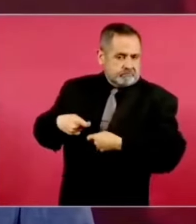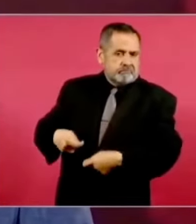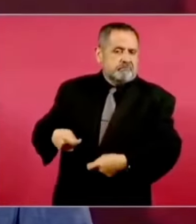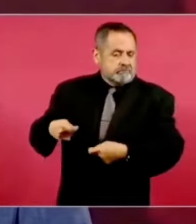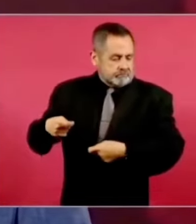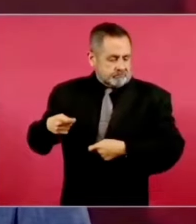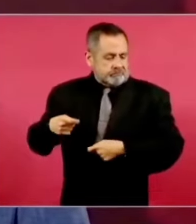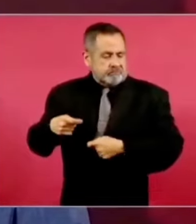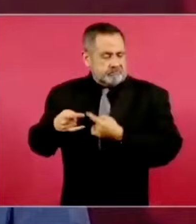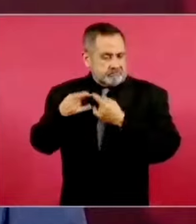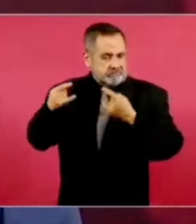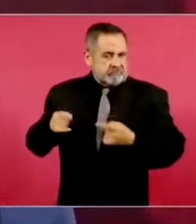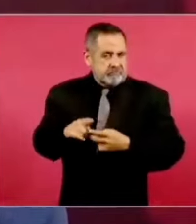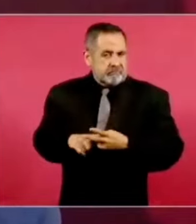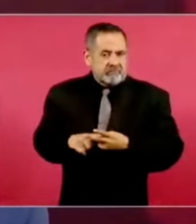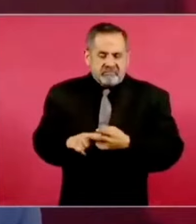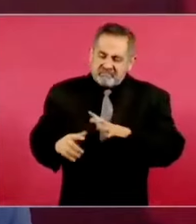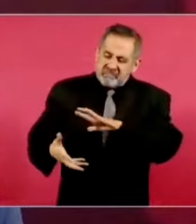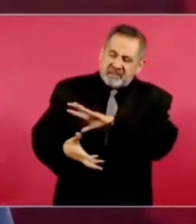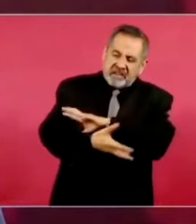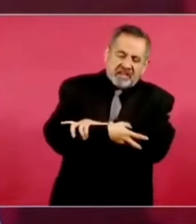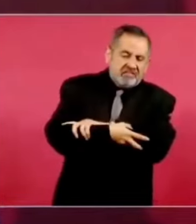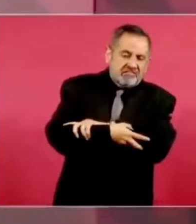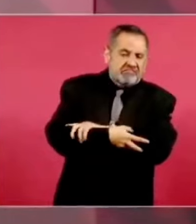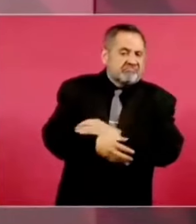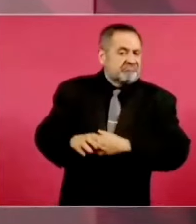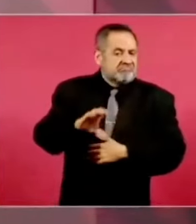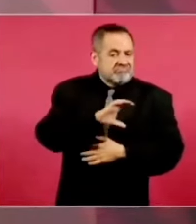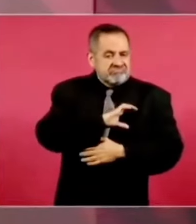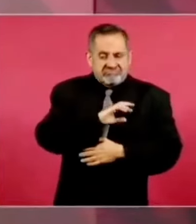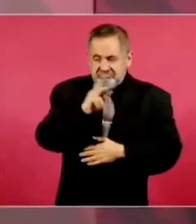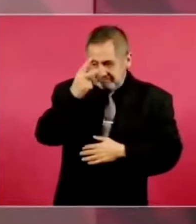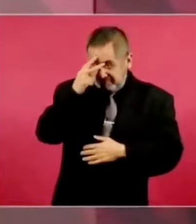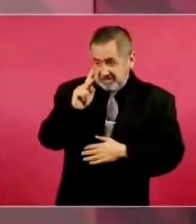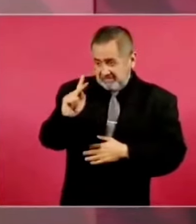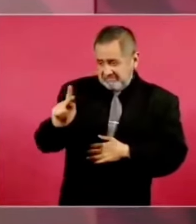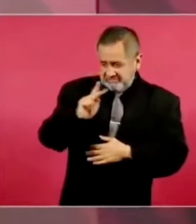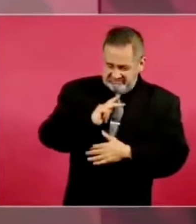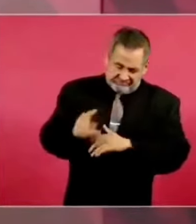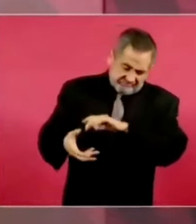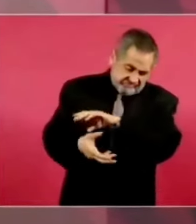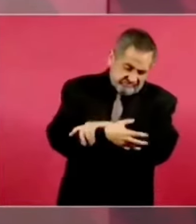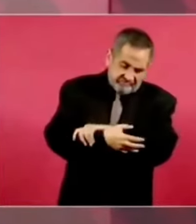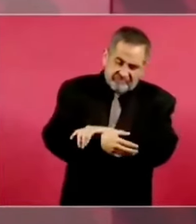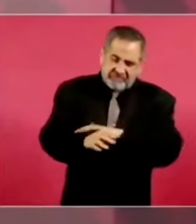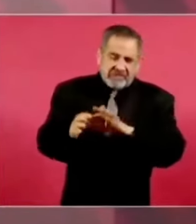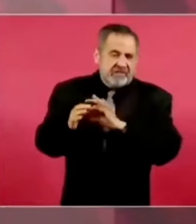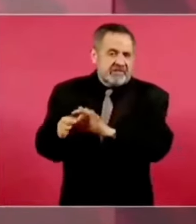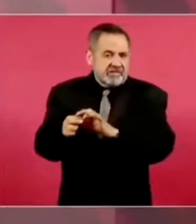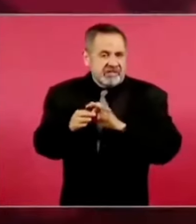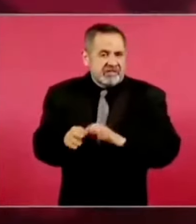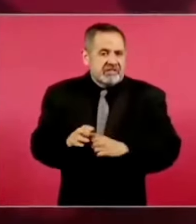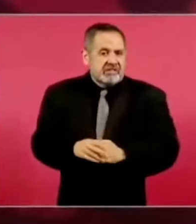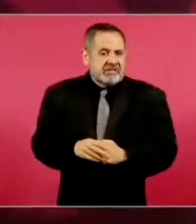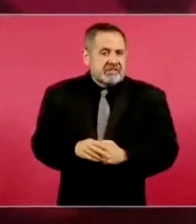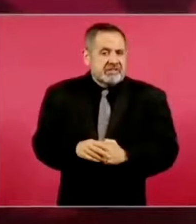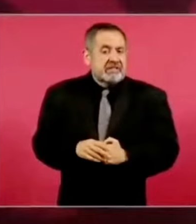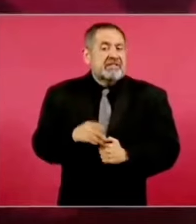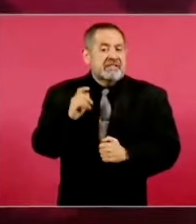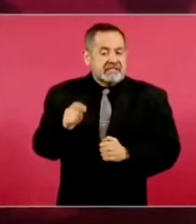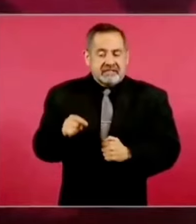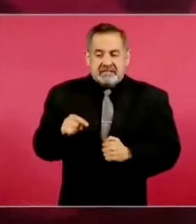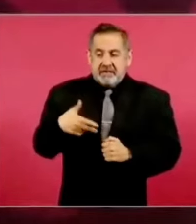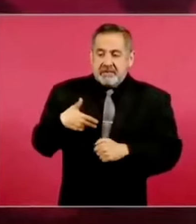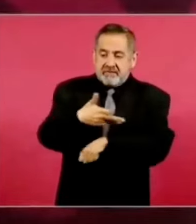lejos la fraternidad del mexicano la solidaridad del mexicano El no olvidarse de